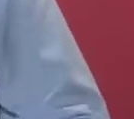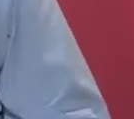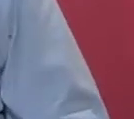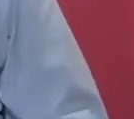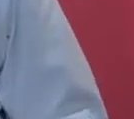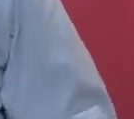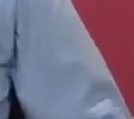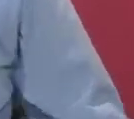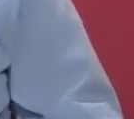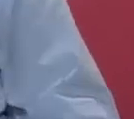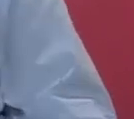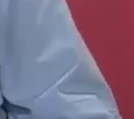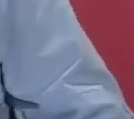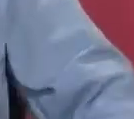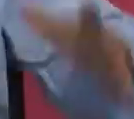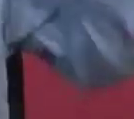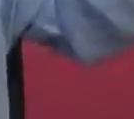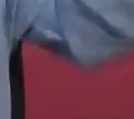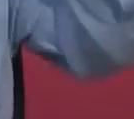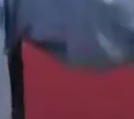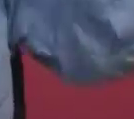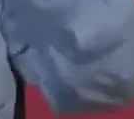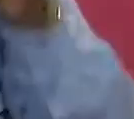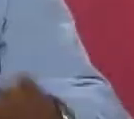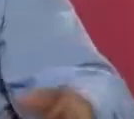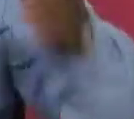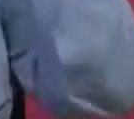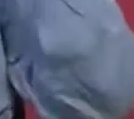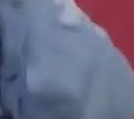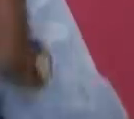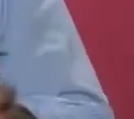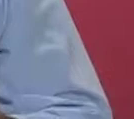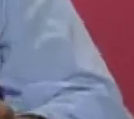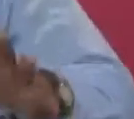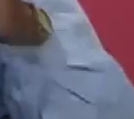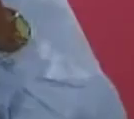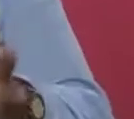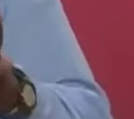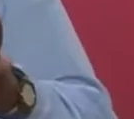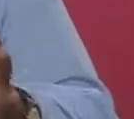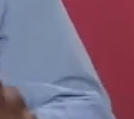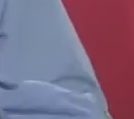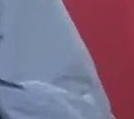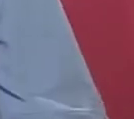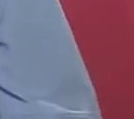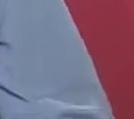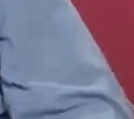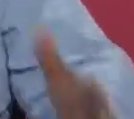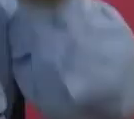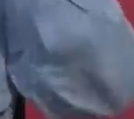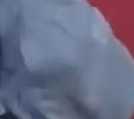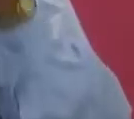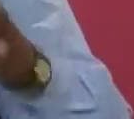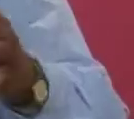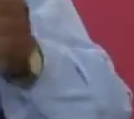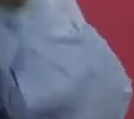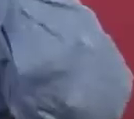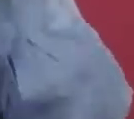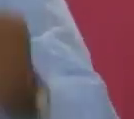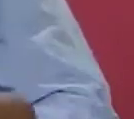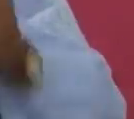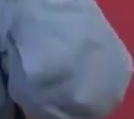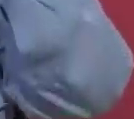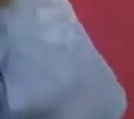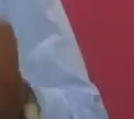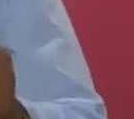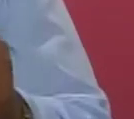tenemos esta gran bendición, que estamos poniendo un pie en el sol y otro en la luna con estos matutinos. No hay excusa. El evangelio está llegando a las